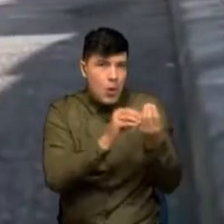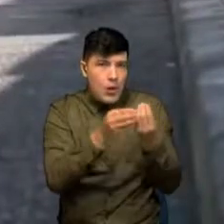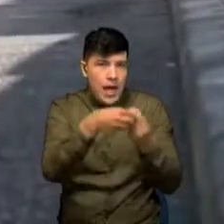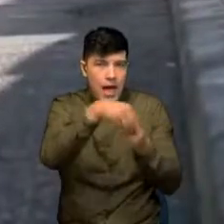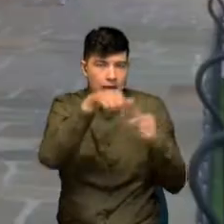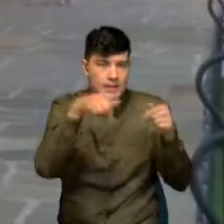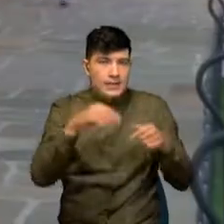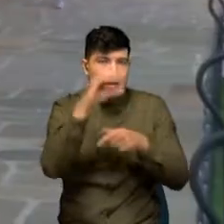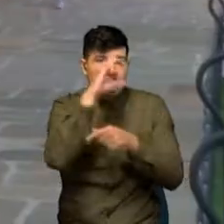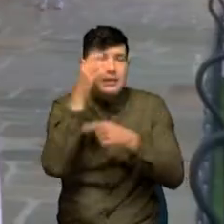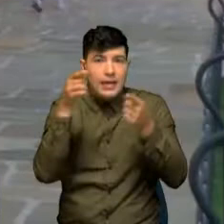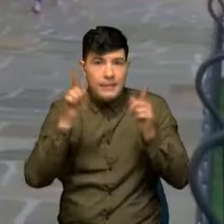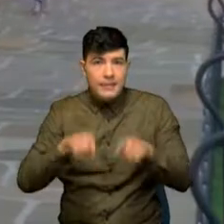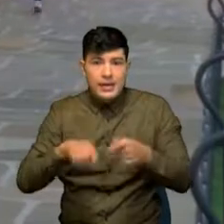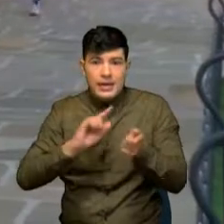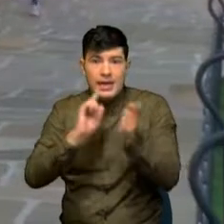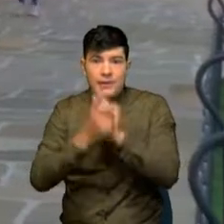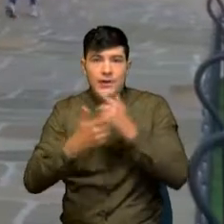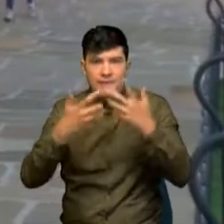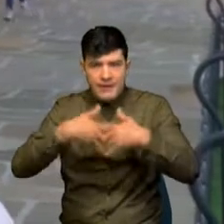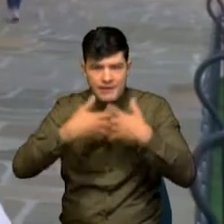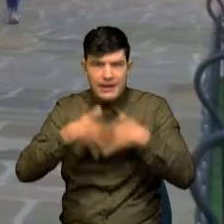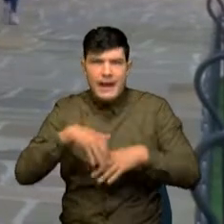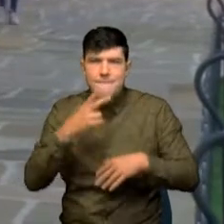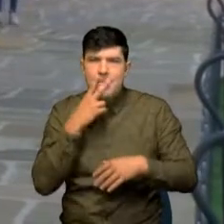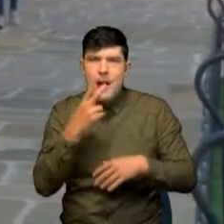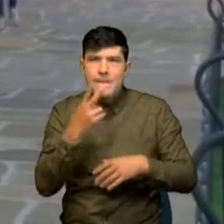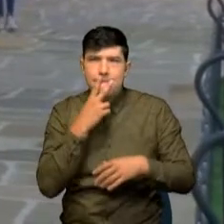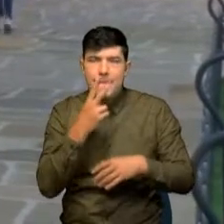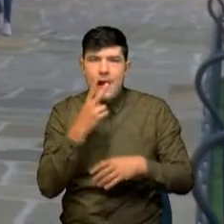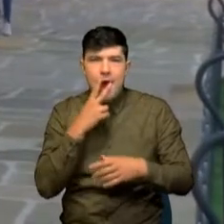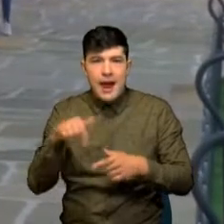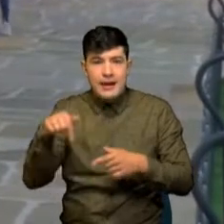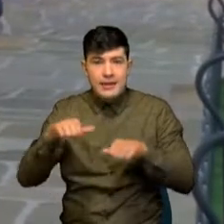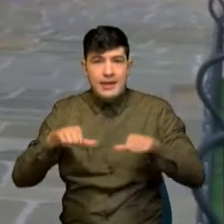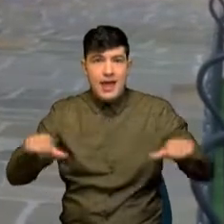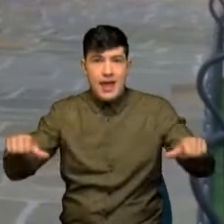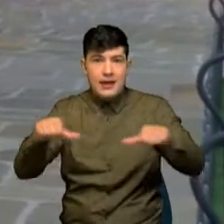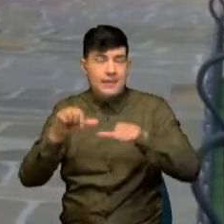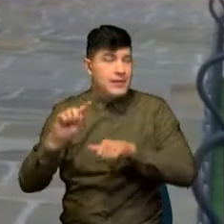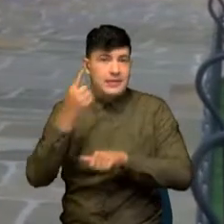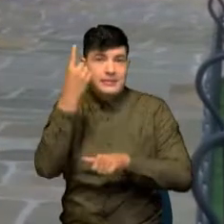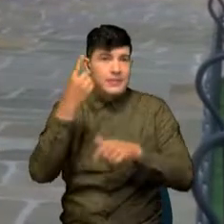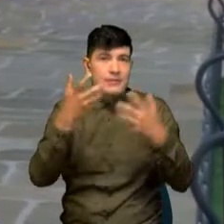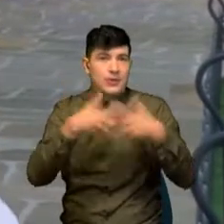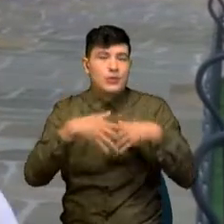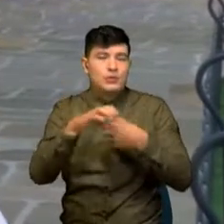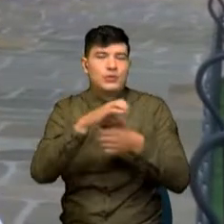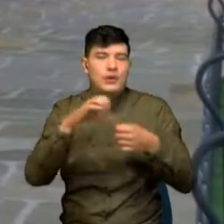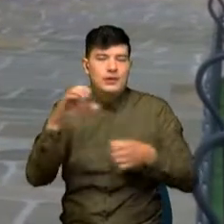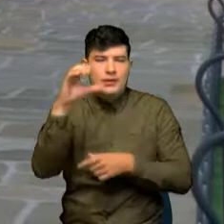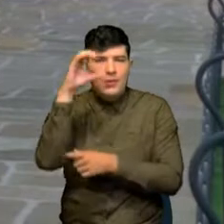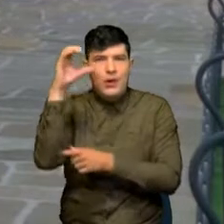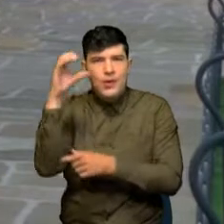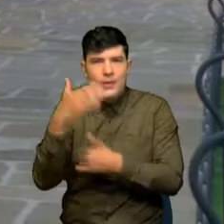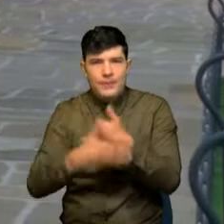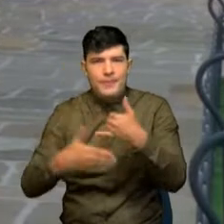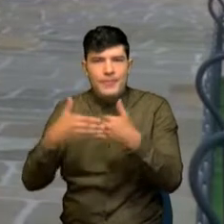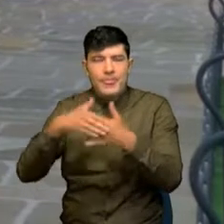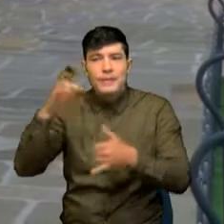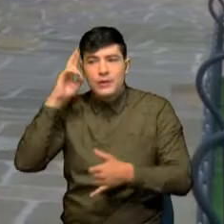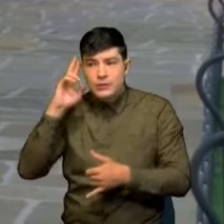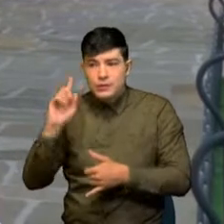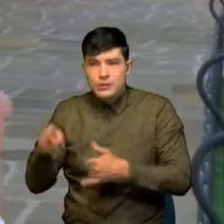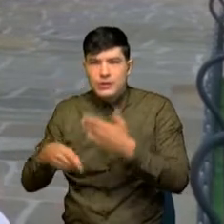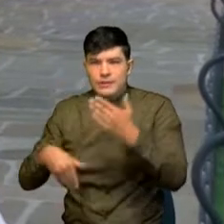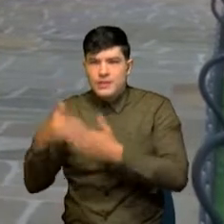Hoy empezamos con la agenda académica, con las agremiaciones de tabaco, con las agremiaciones de mora. Asimismo, la entrega de los